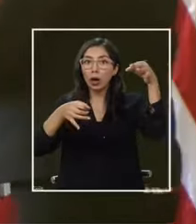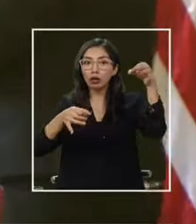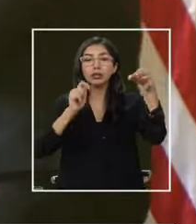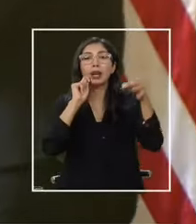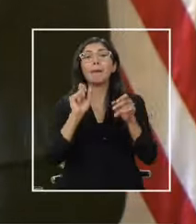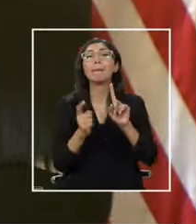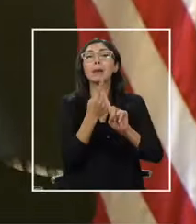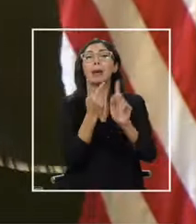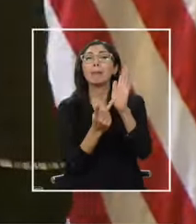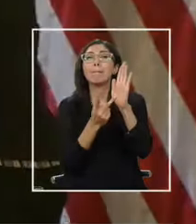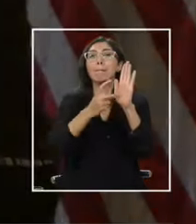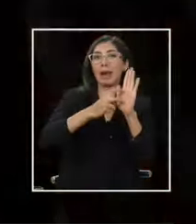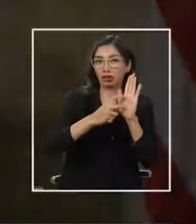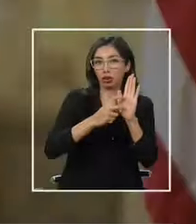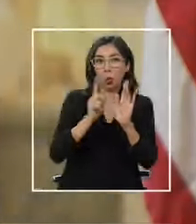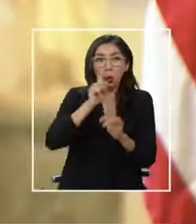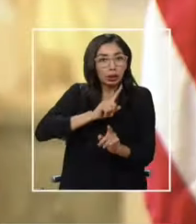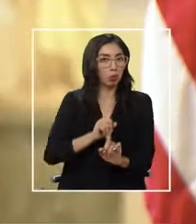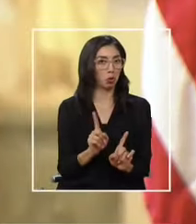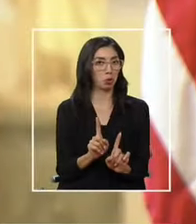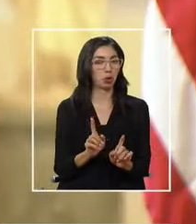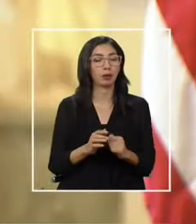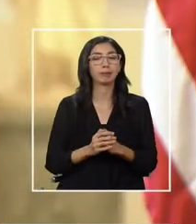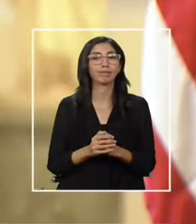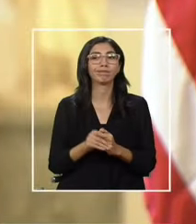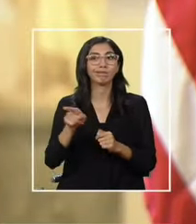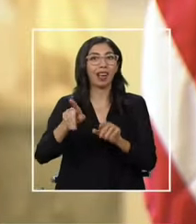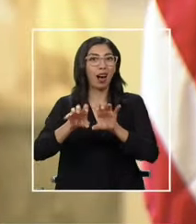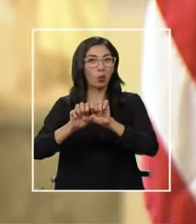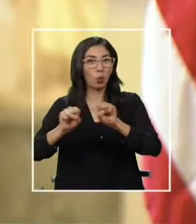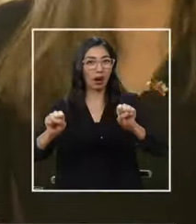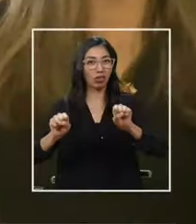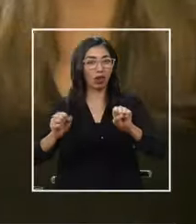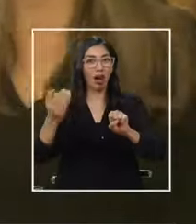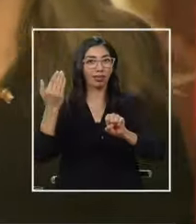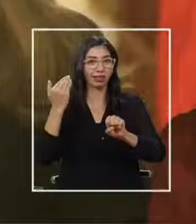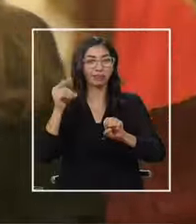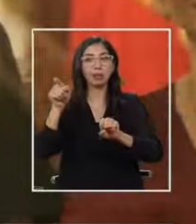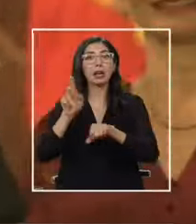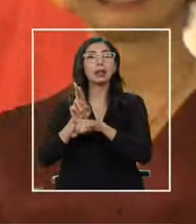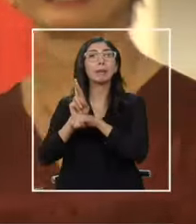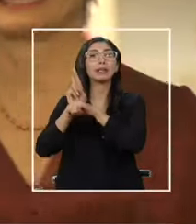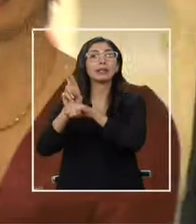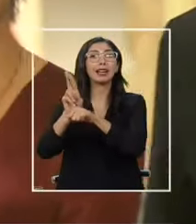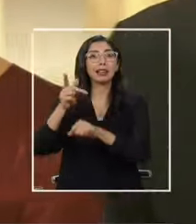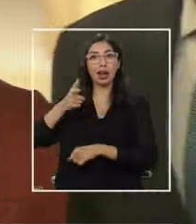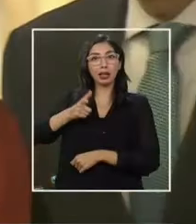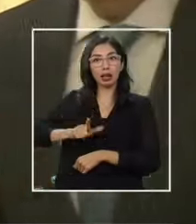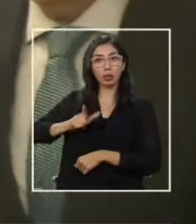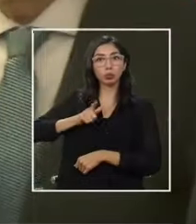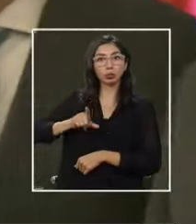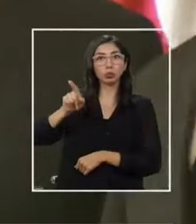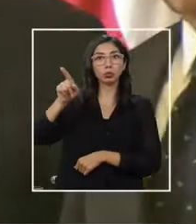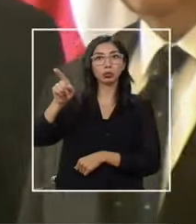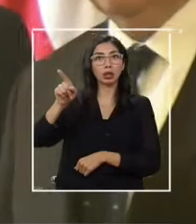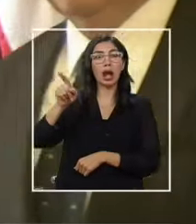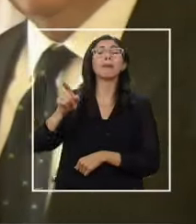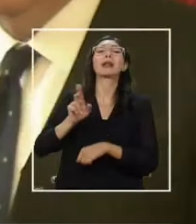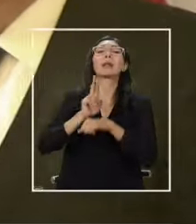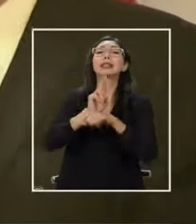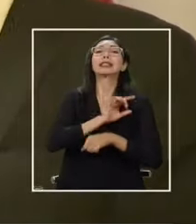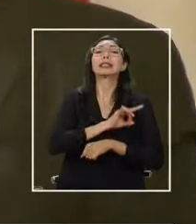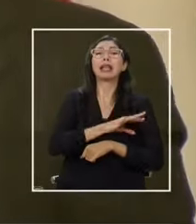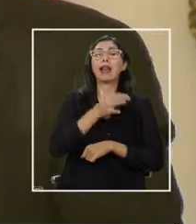primer paso y no el último. Respecto a este acuerdo, desde Cancillería señalan que no han sido notificados de ningún